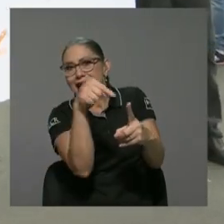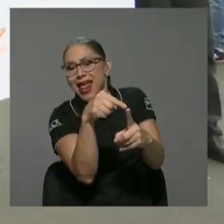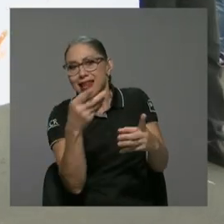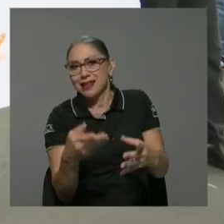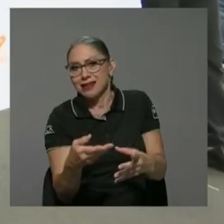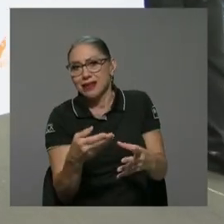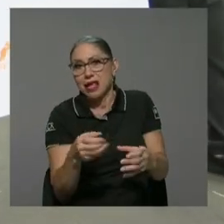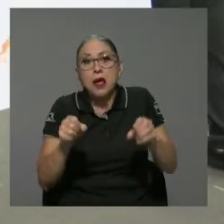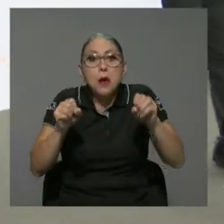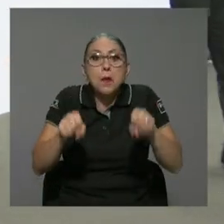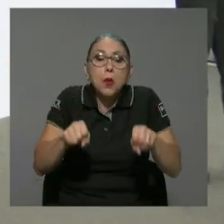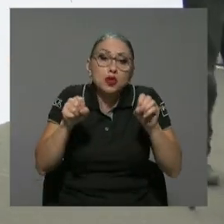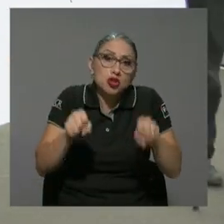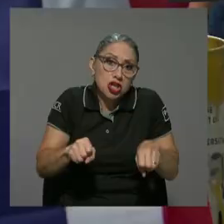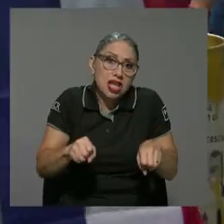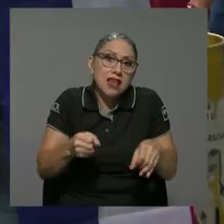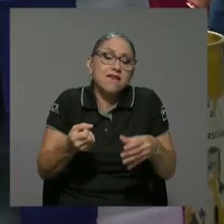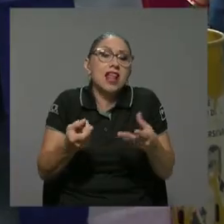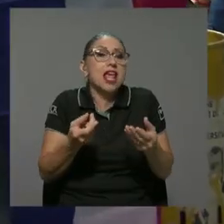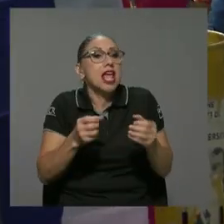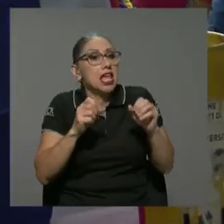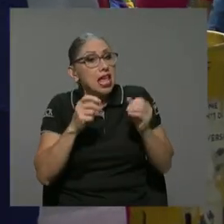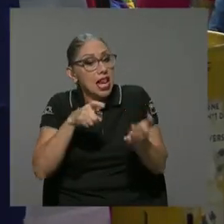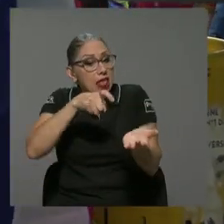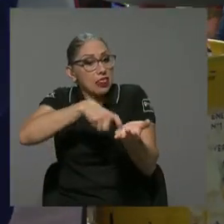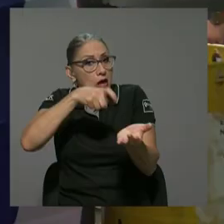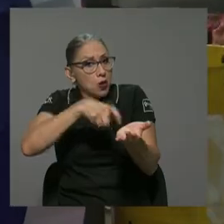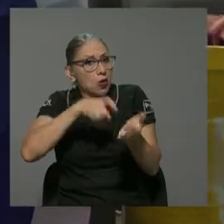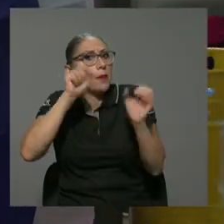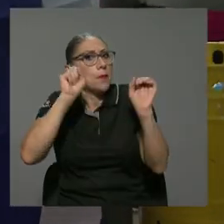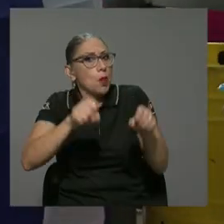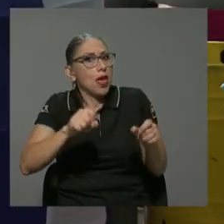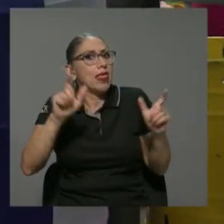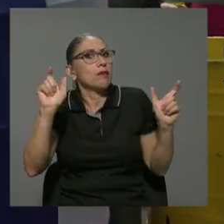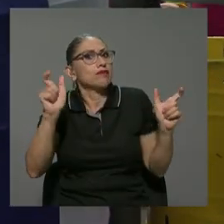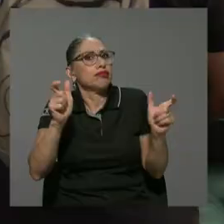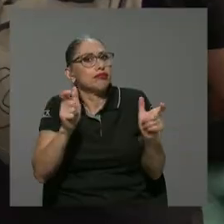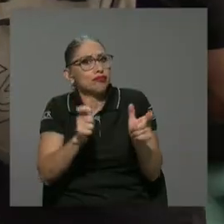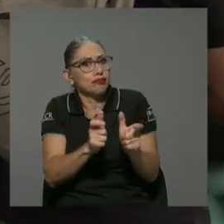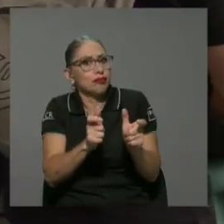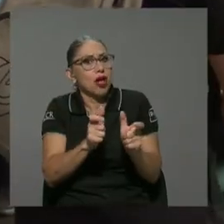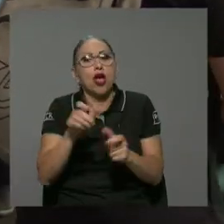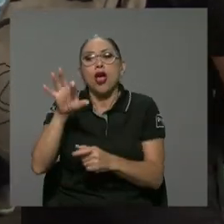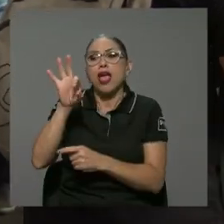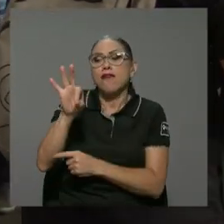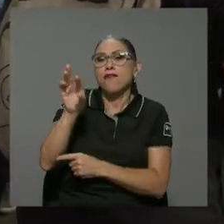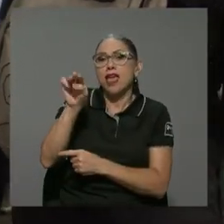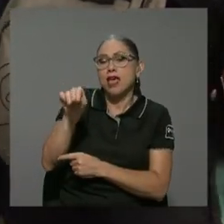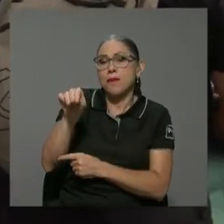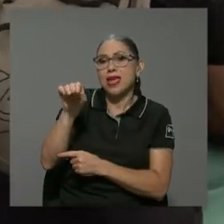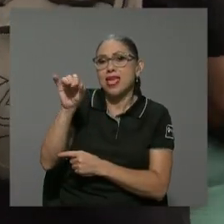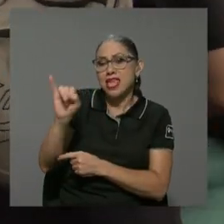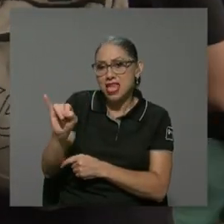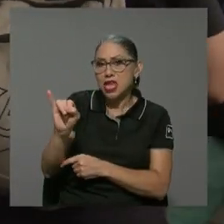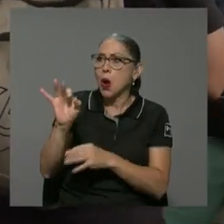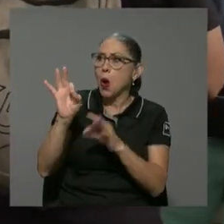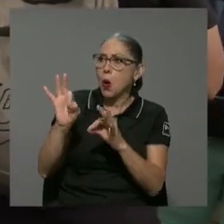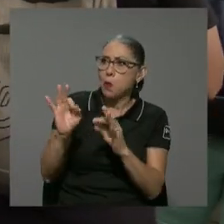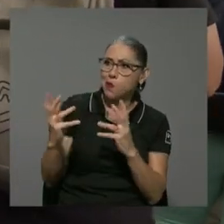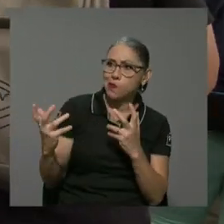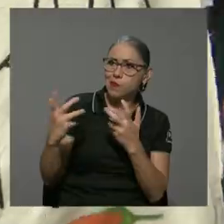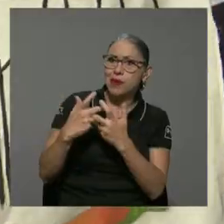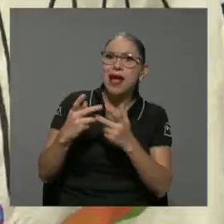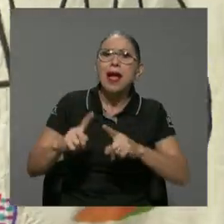bajar la deuda pública, que quedáramos bien con el Fondo Monetario Internacional, etcétera, pero ¿qué es lo que está del otro lado de la